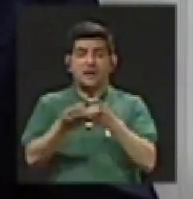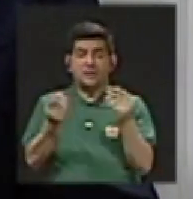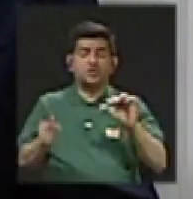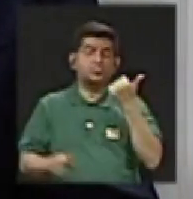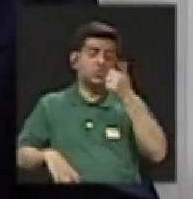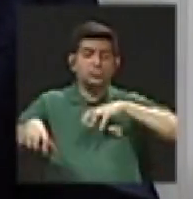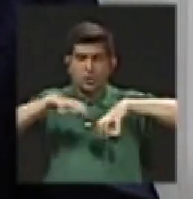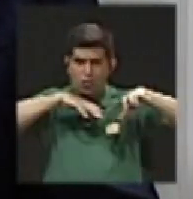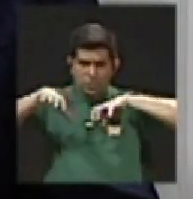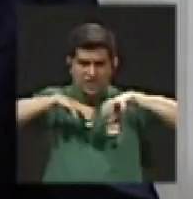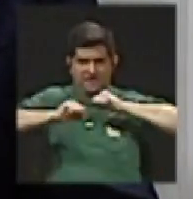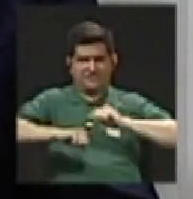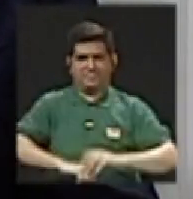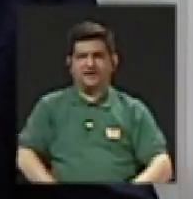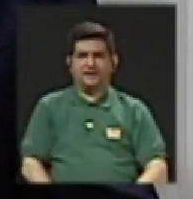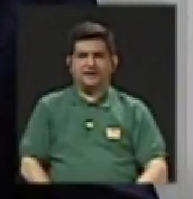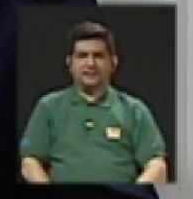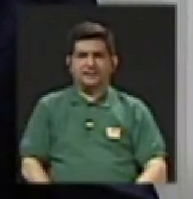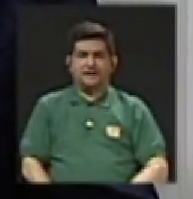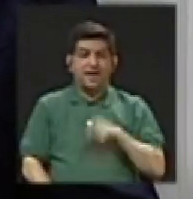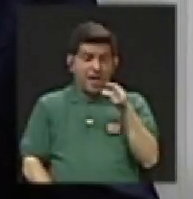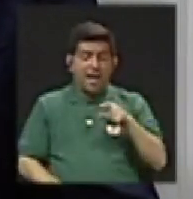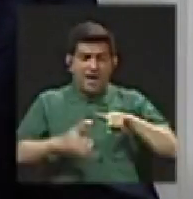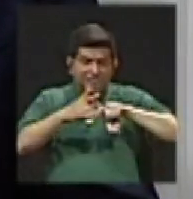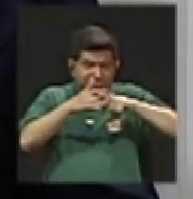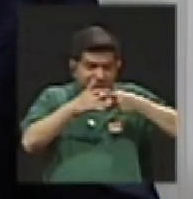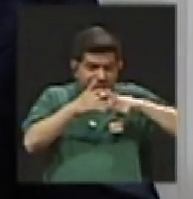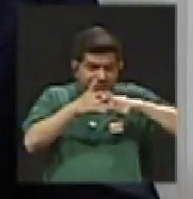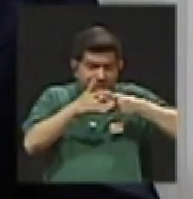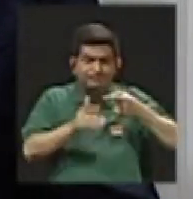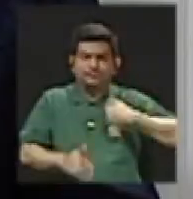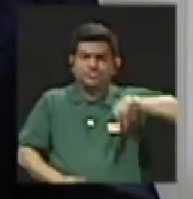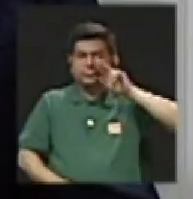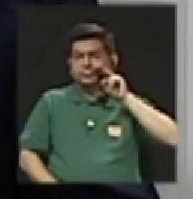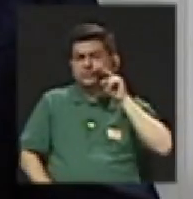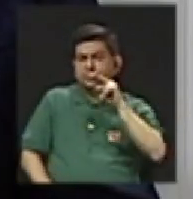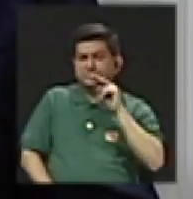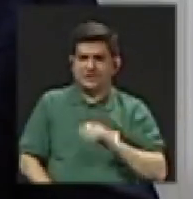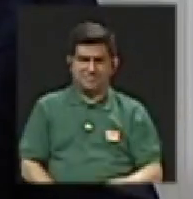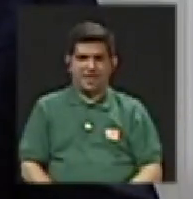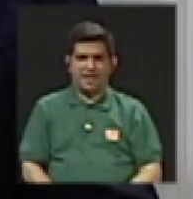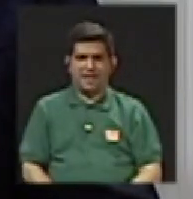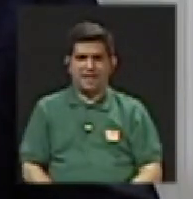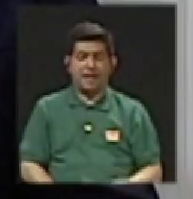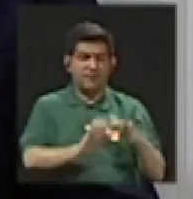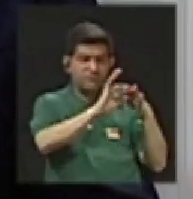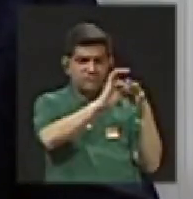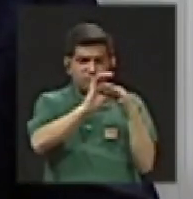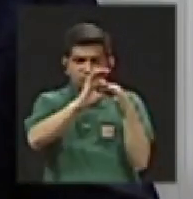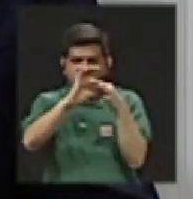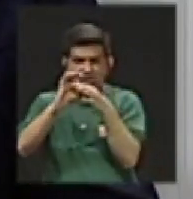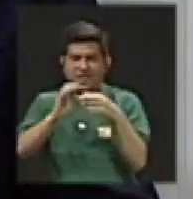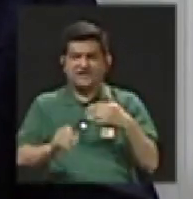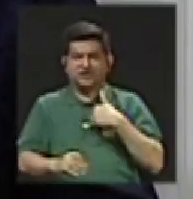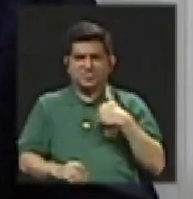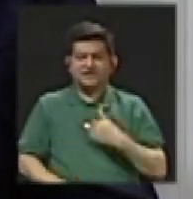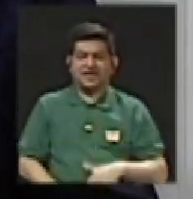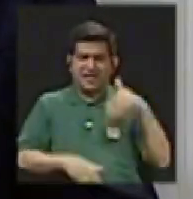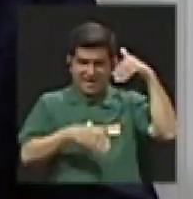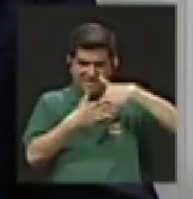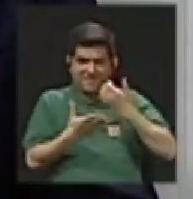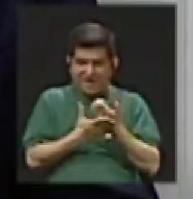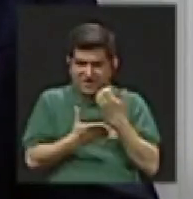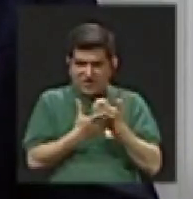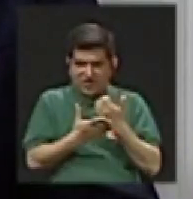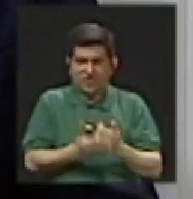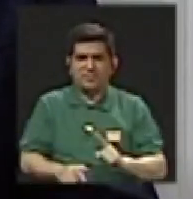otras actividades. Y entonces con este instrumento podemos ver cuáles son las interrelaciones que existen a lo interno de la